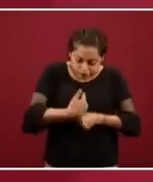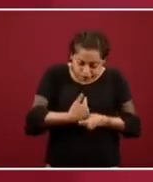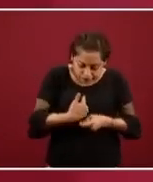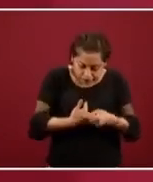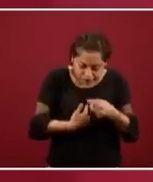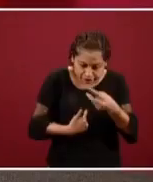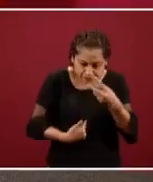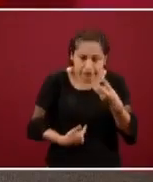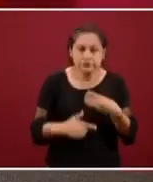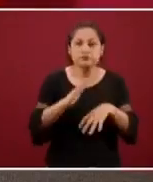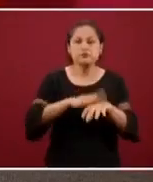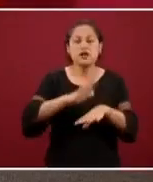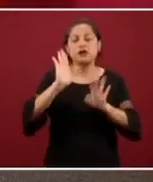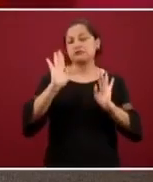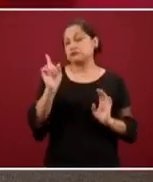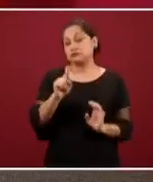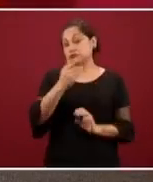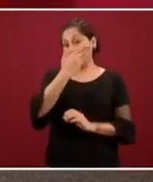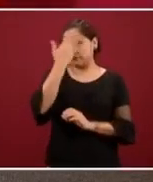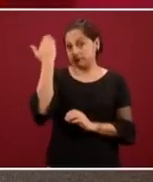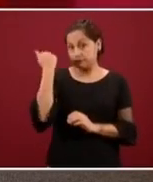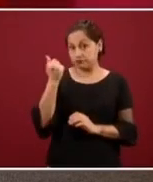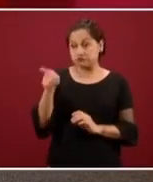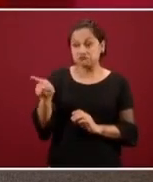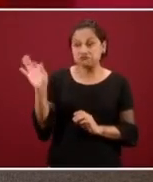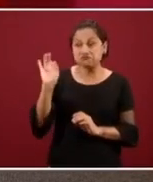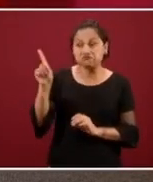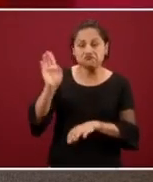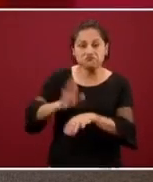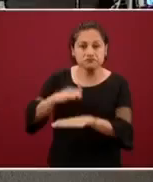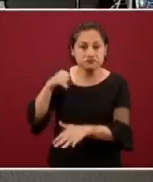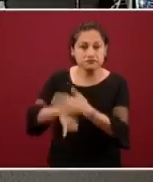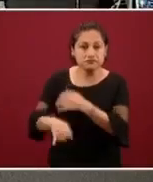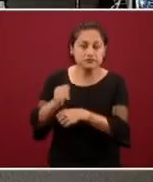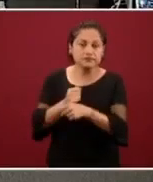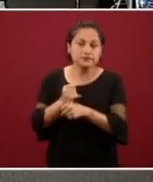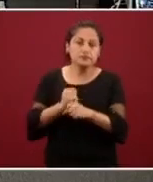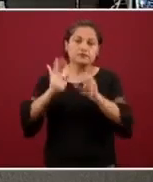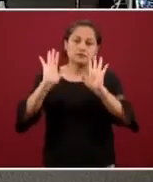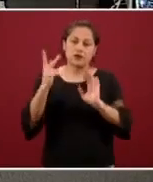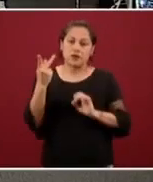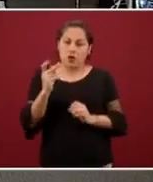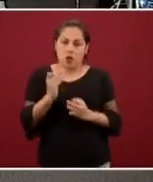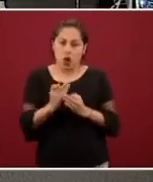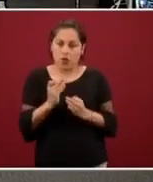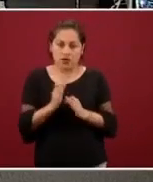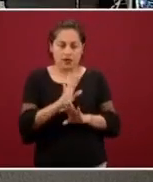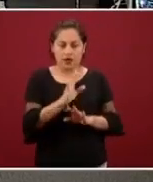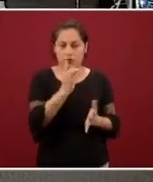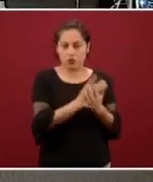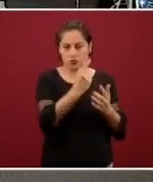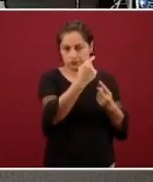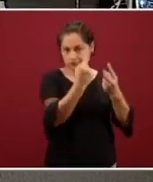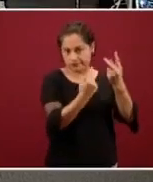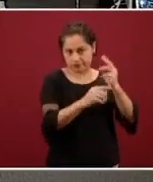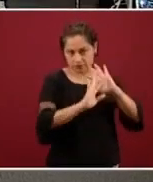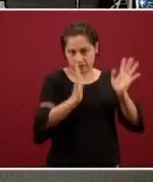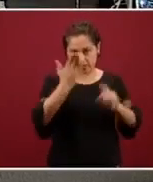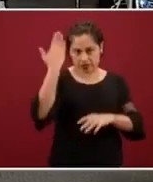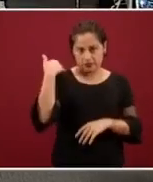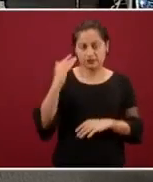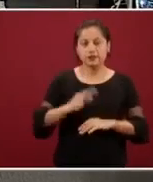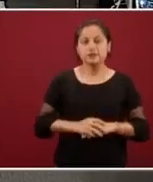la sintomatología que hemos descrito. Gracias, buenas noches. Quería preguntar cuántos niños han